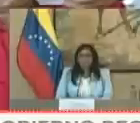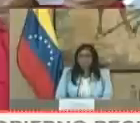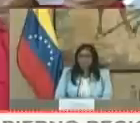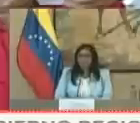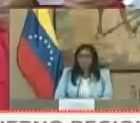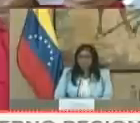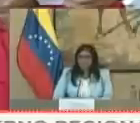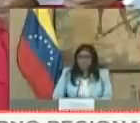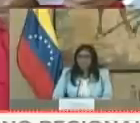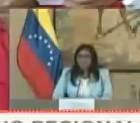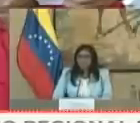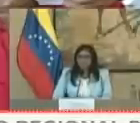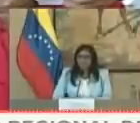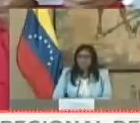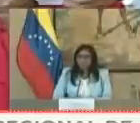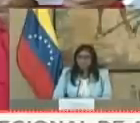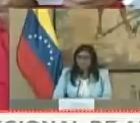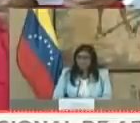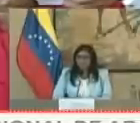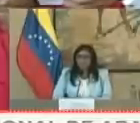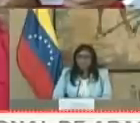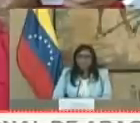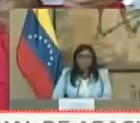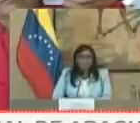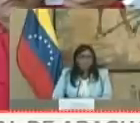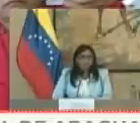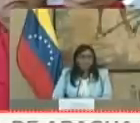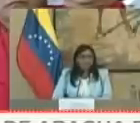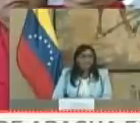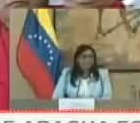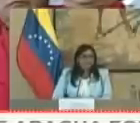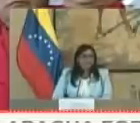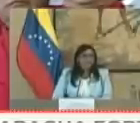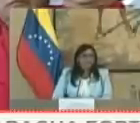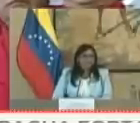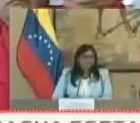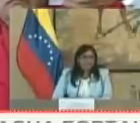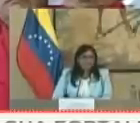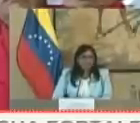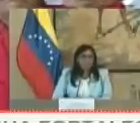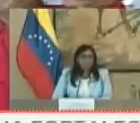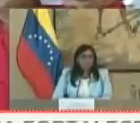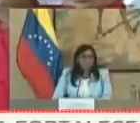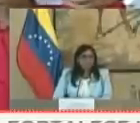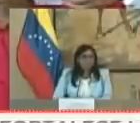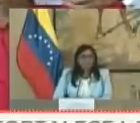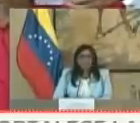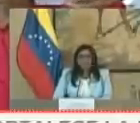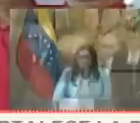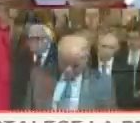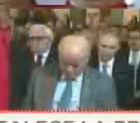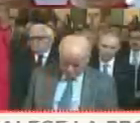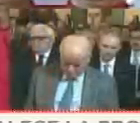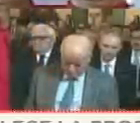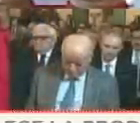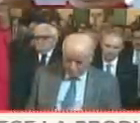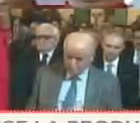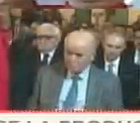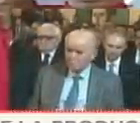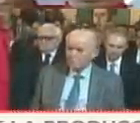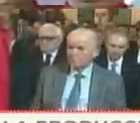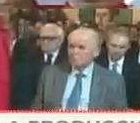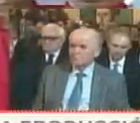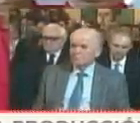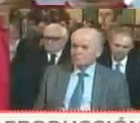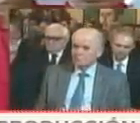Un desastre. La fuerza revolucionaria, al contrario, fueron convocadas y el día 16 se dio una de